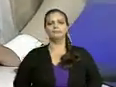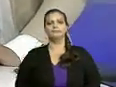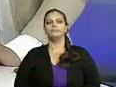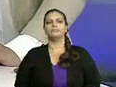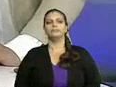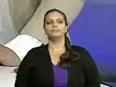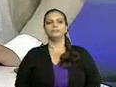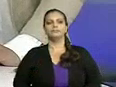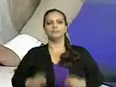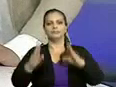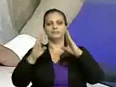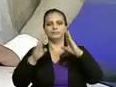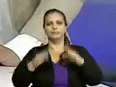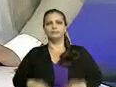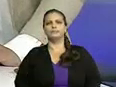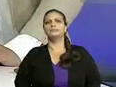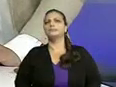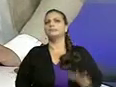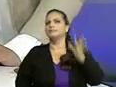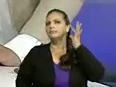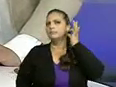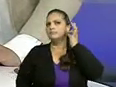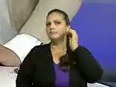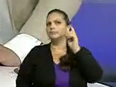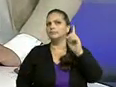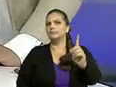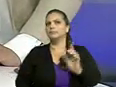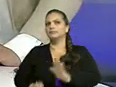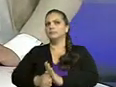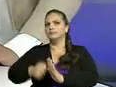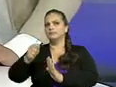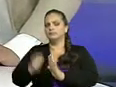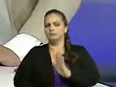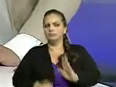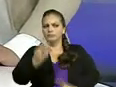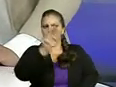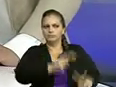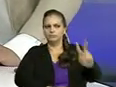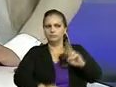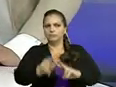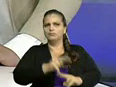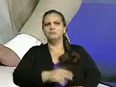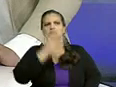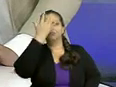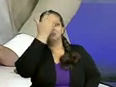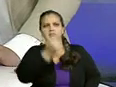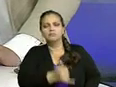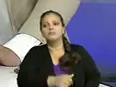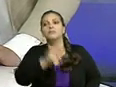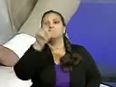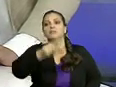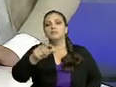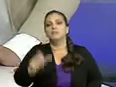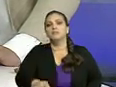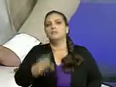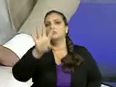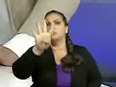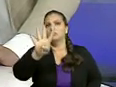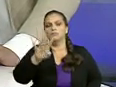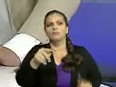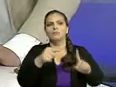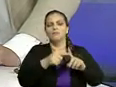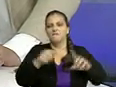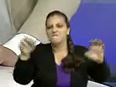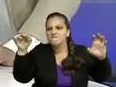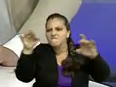una mujer enfrenta una investigación judicial acosada por someter a la mendicidad a 4 personas en estado de vulnerabilidad